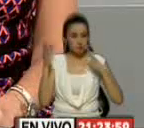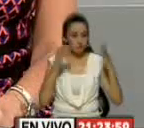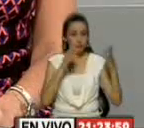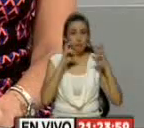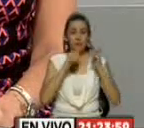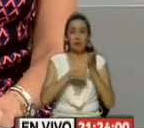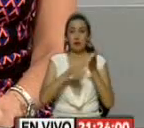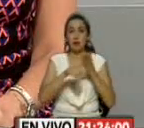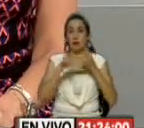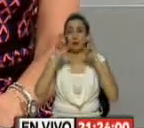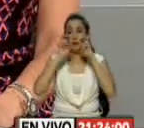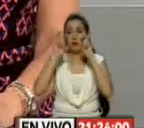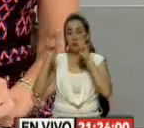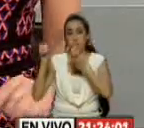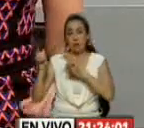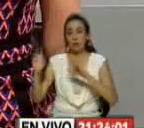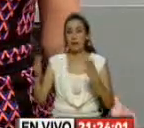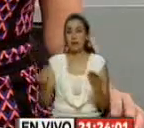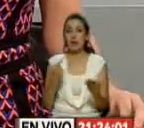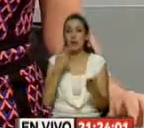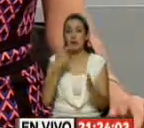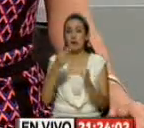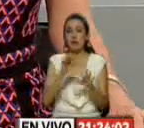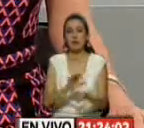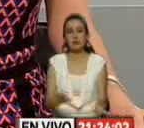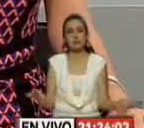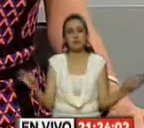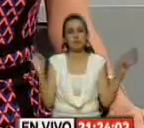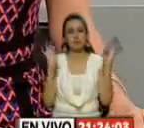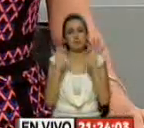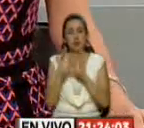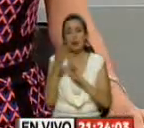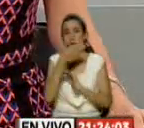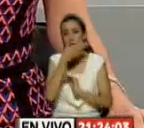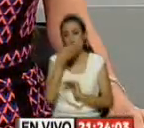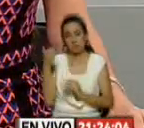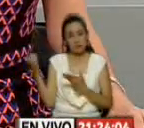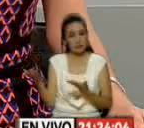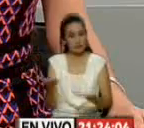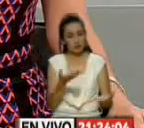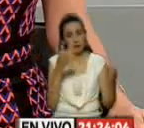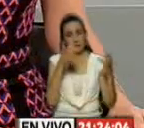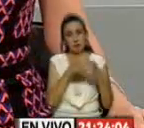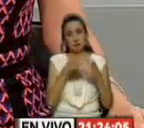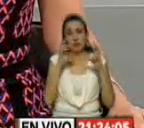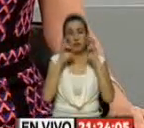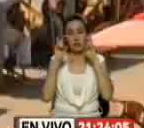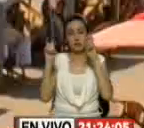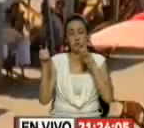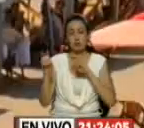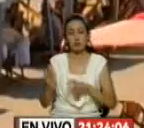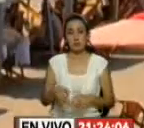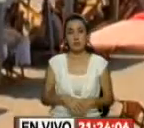Turismo destaca que el país se encuentra en uno de sus mejores momentos para la llegada de turistas.